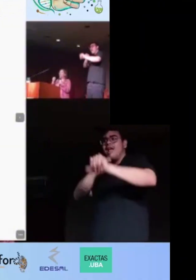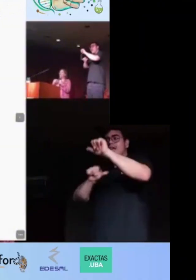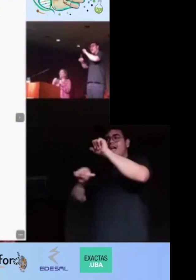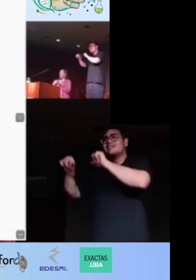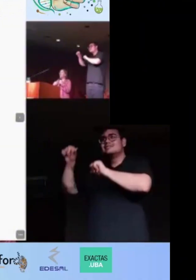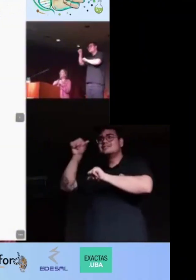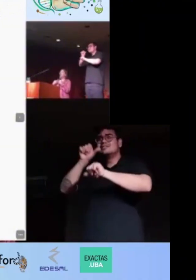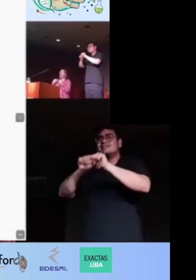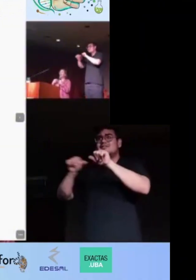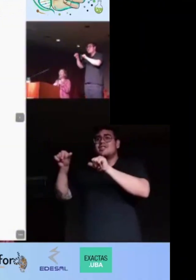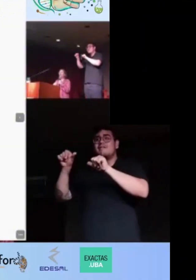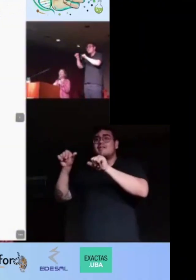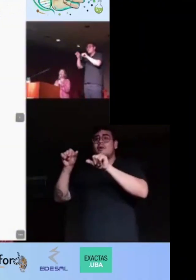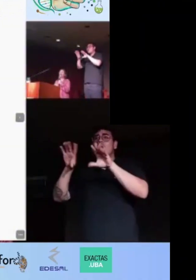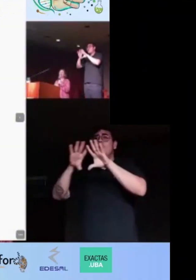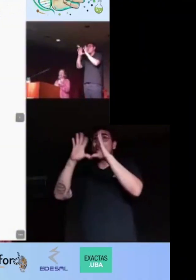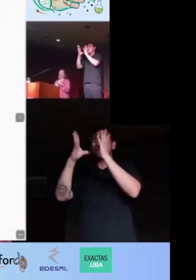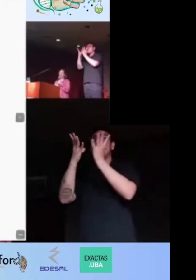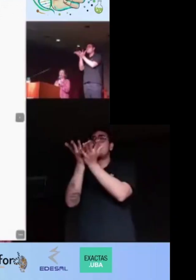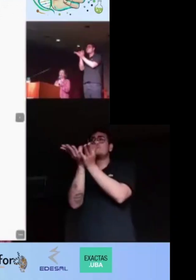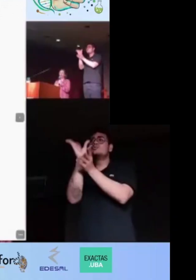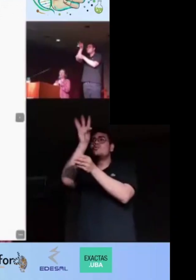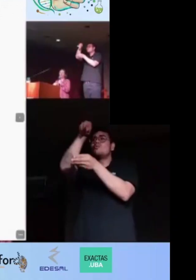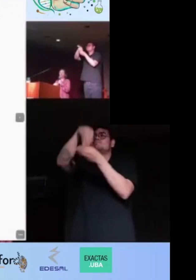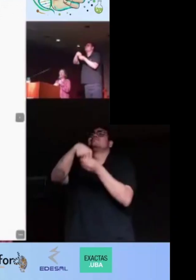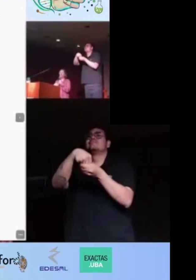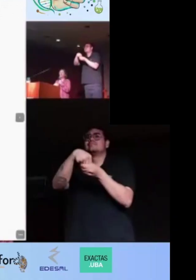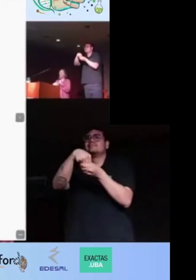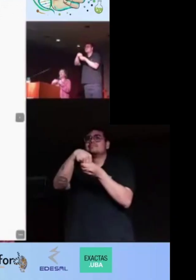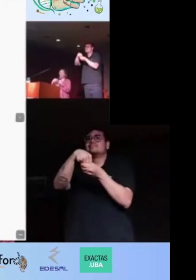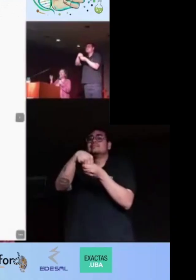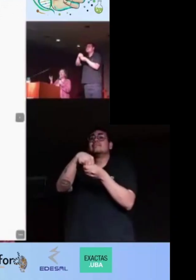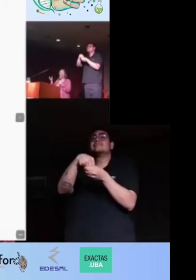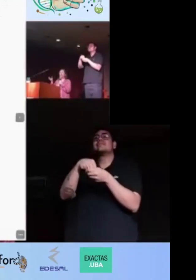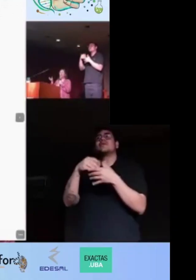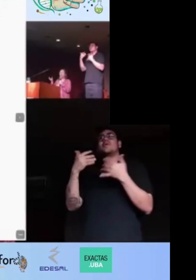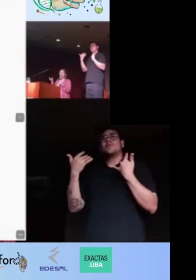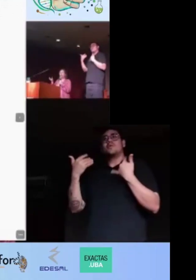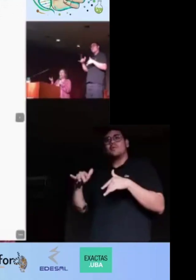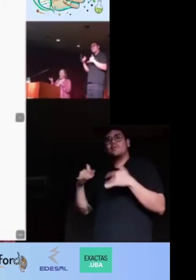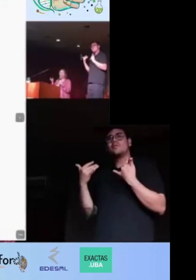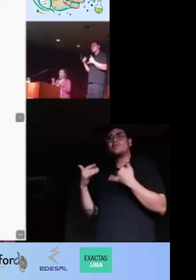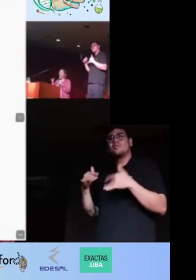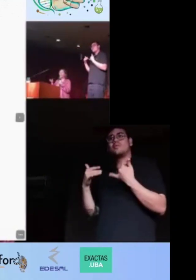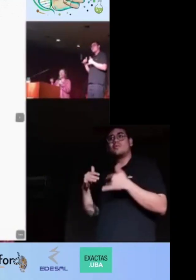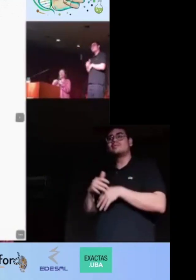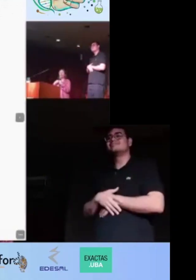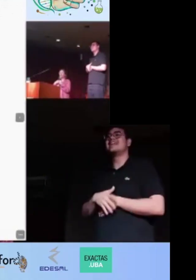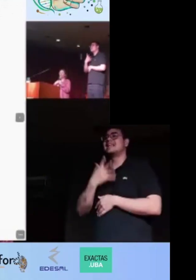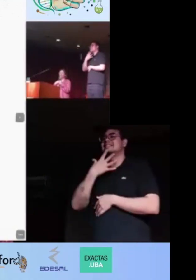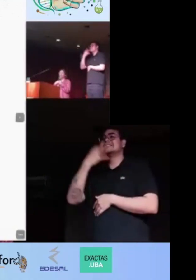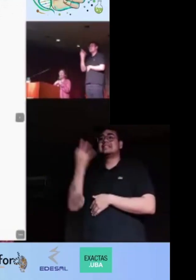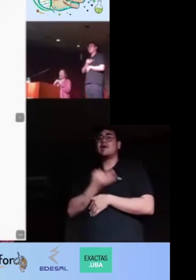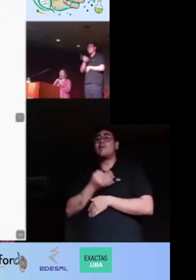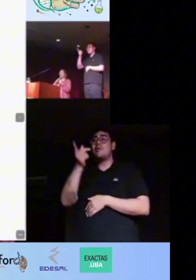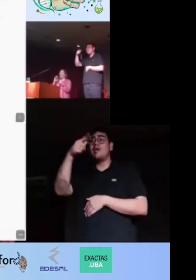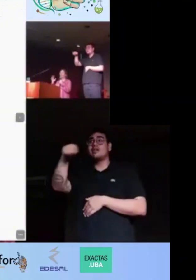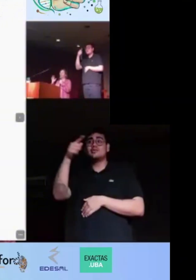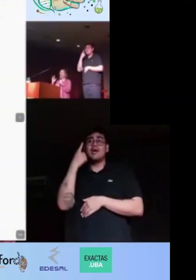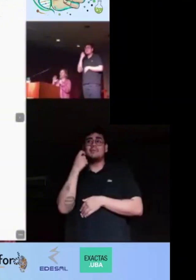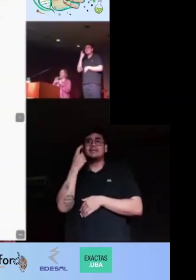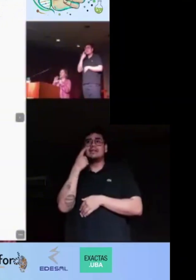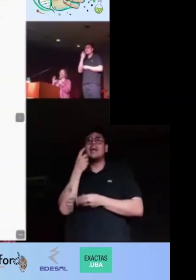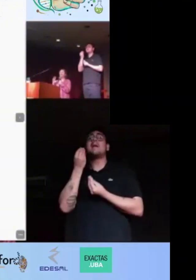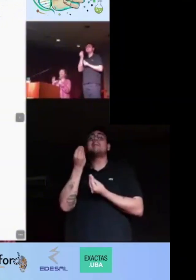en este mundo nuevo para nosotros, donde yo creo que seguramente los chicos aprenden, pero les puedo asegurar que nosotros